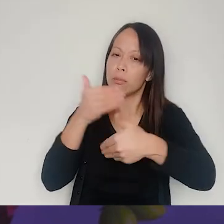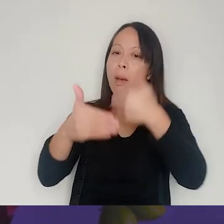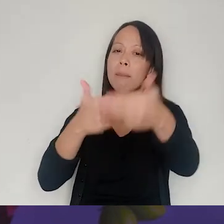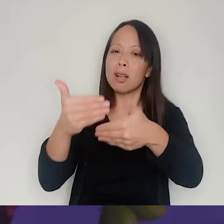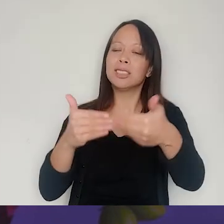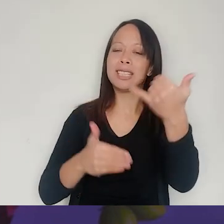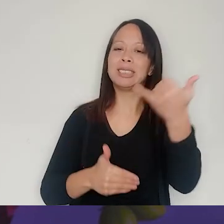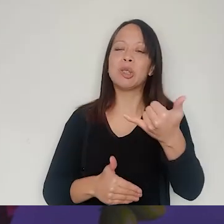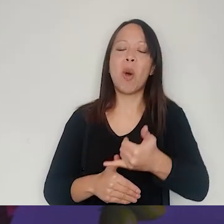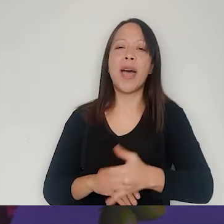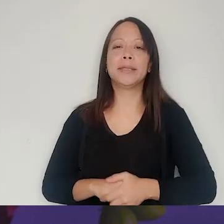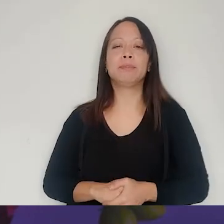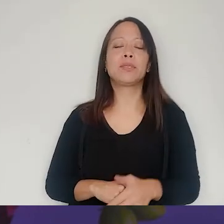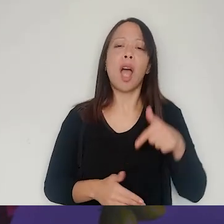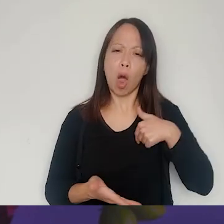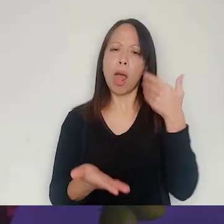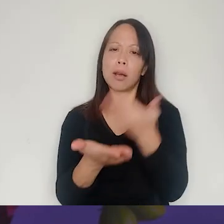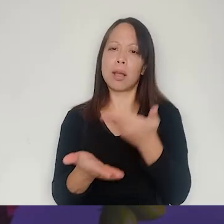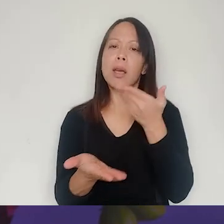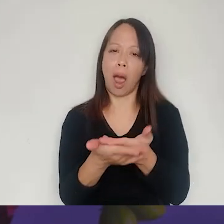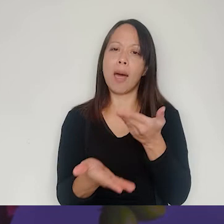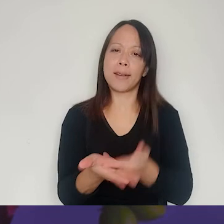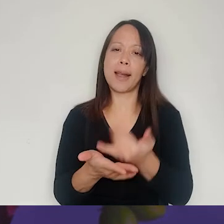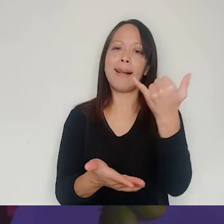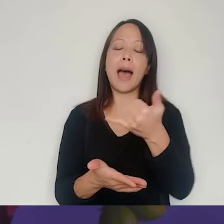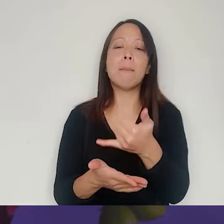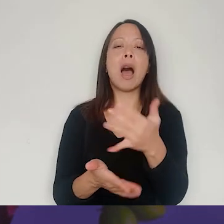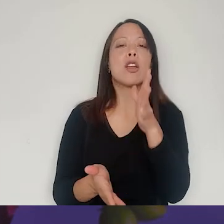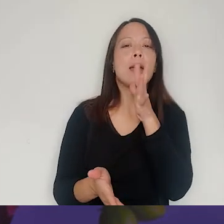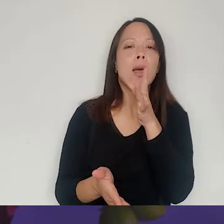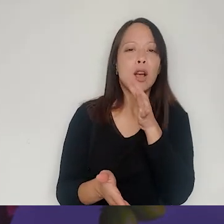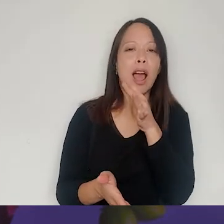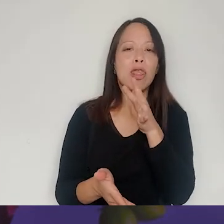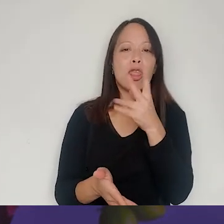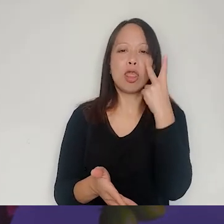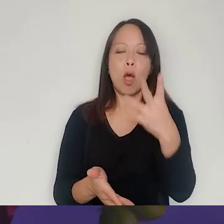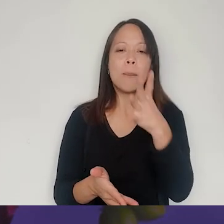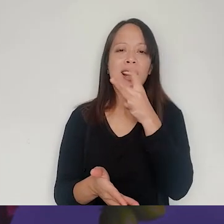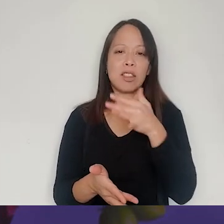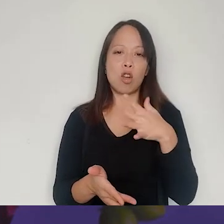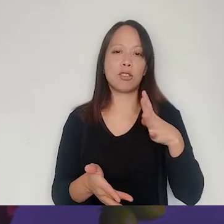seguimos reivindicándolo y reclamándolo simplemente, pero todavía está ahí. Está ahí en un compromiso político.